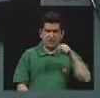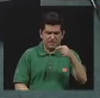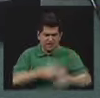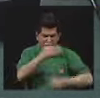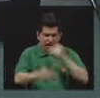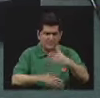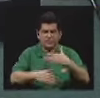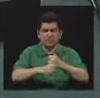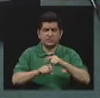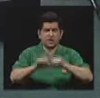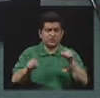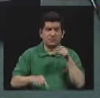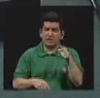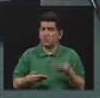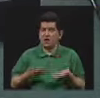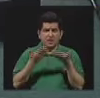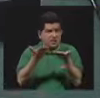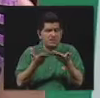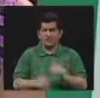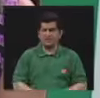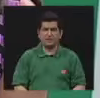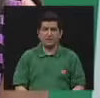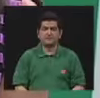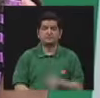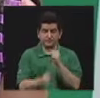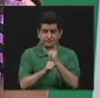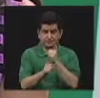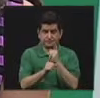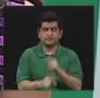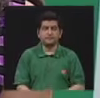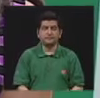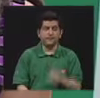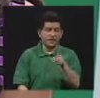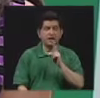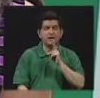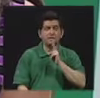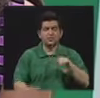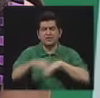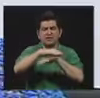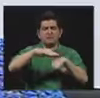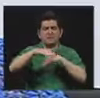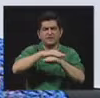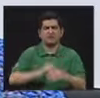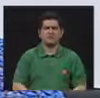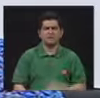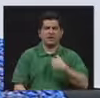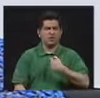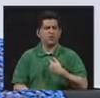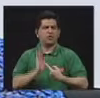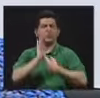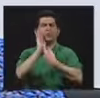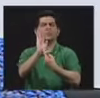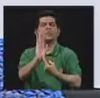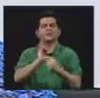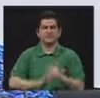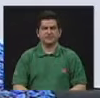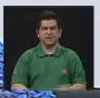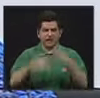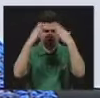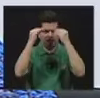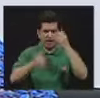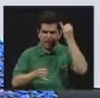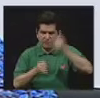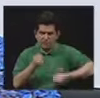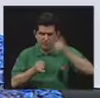ejemplo, Ivette, sí, que se realizan los procesos y más bien no se entregan, ¿verdad? Sí, lo que pasa es que ellos realmente se basan más en lo que uno